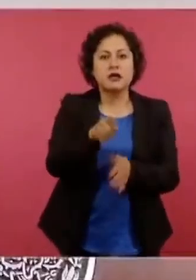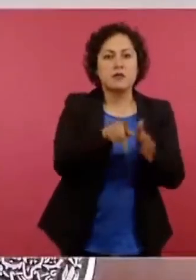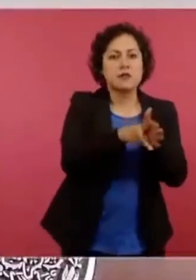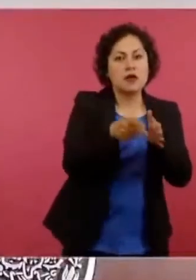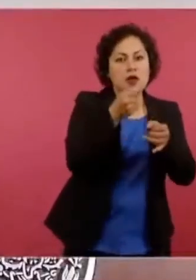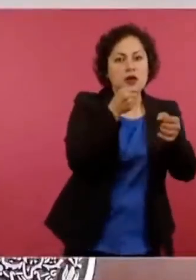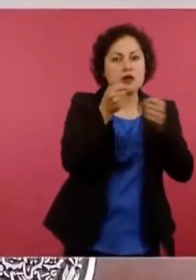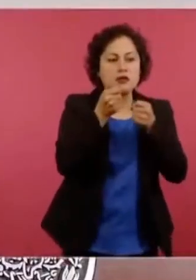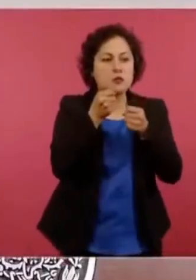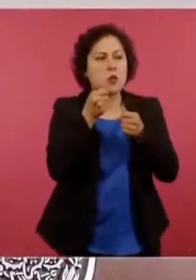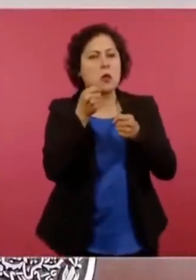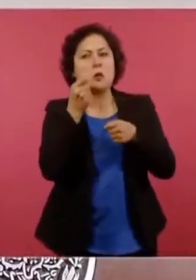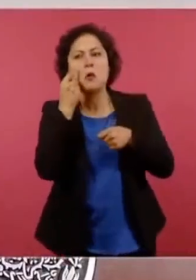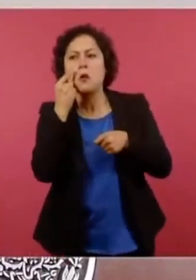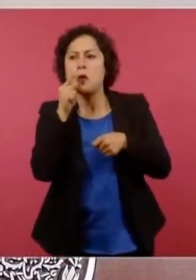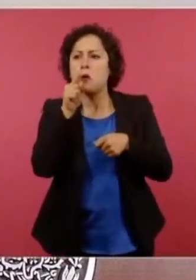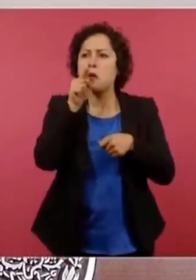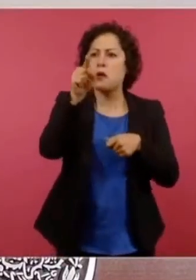campesinos,